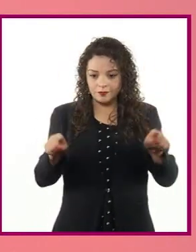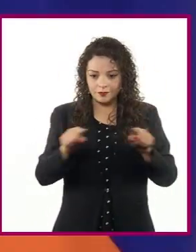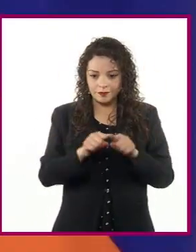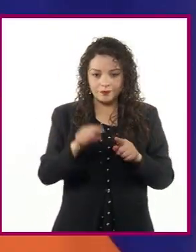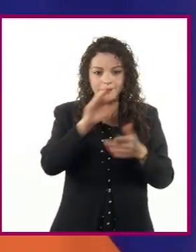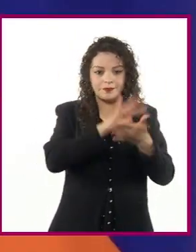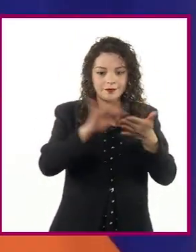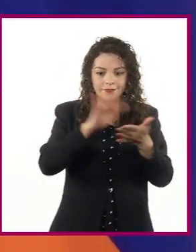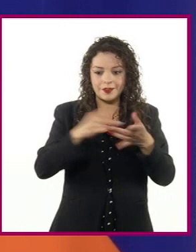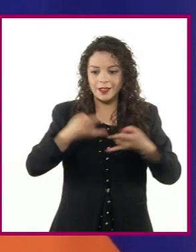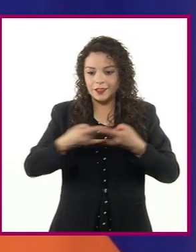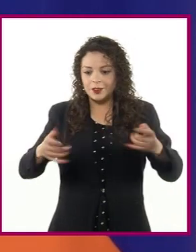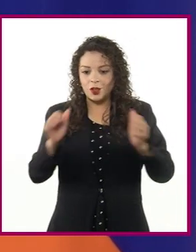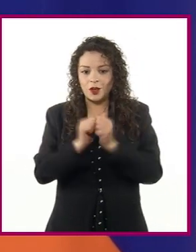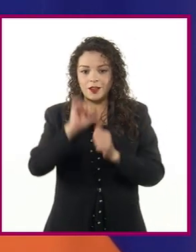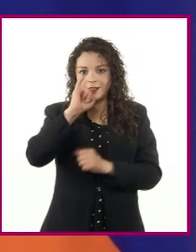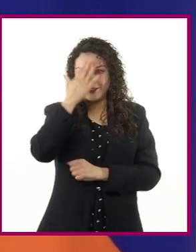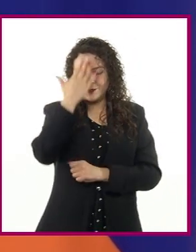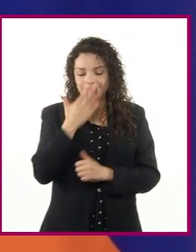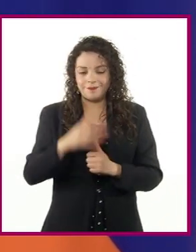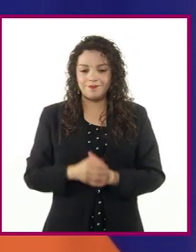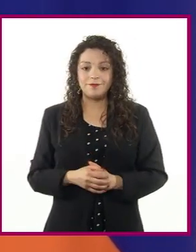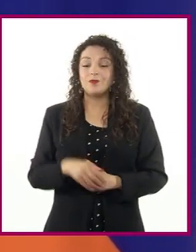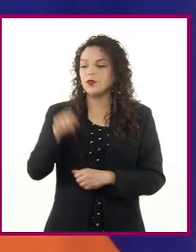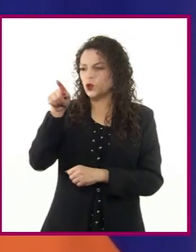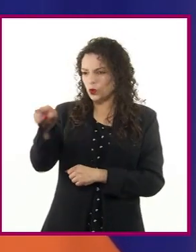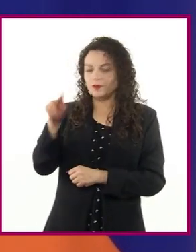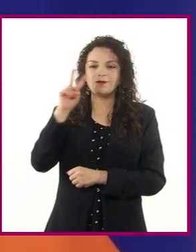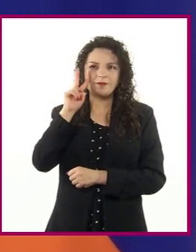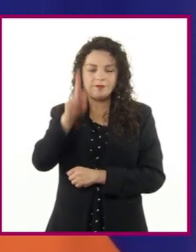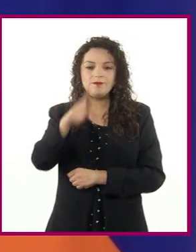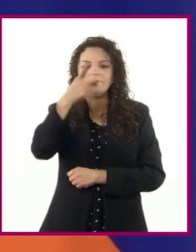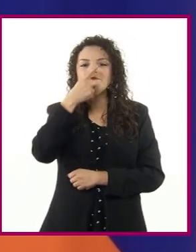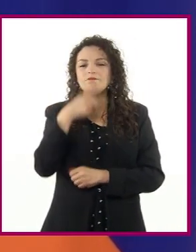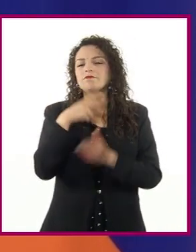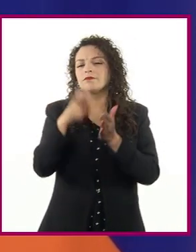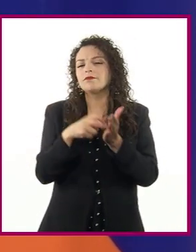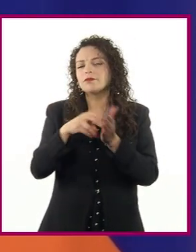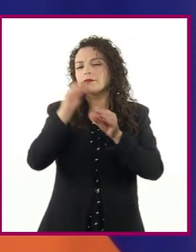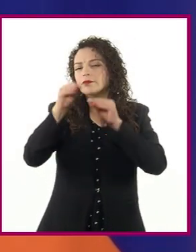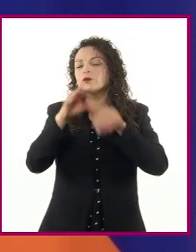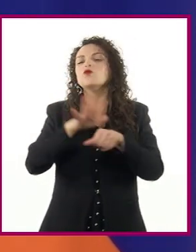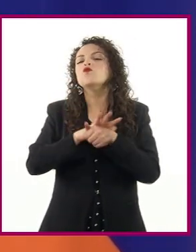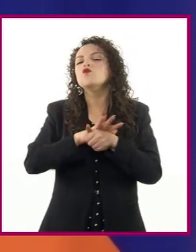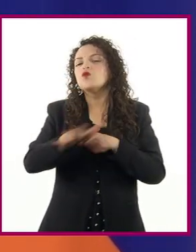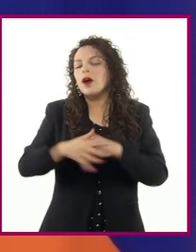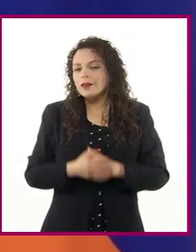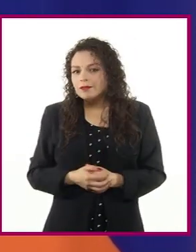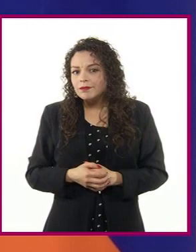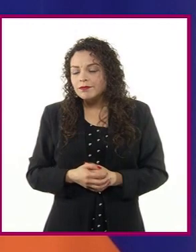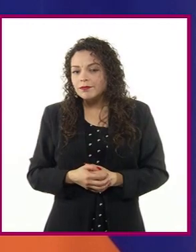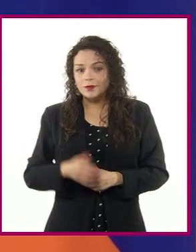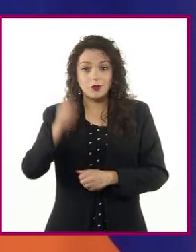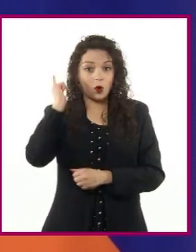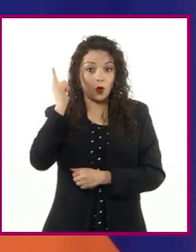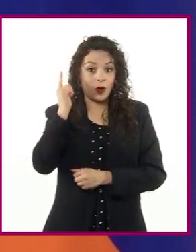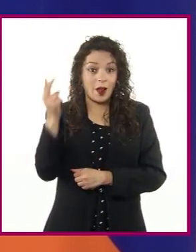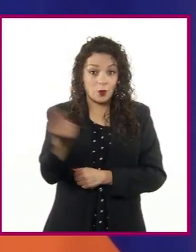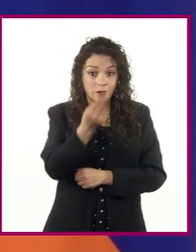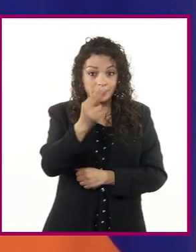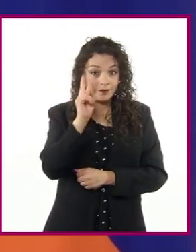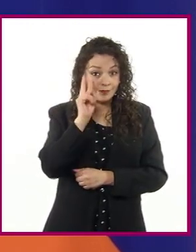te pido que observes las viñetas y nos digas qué correcciones harías. Espero que las y los alumnos que nos